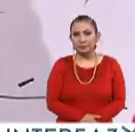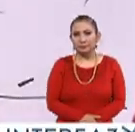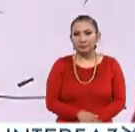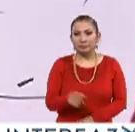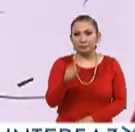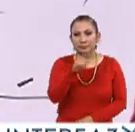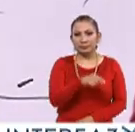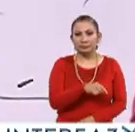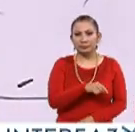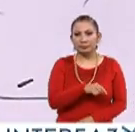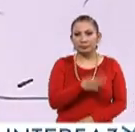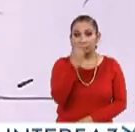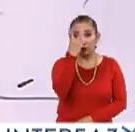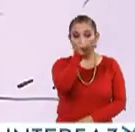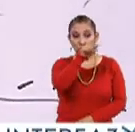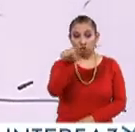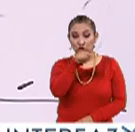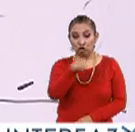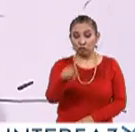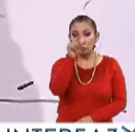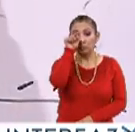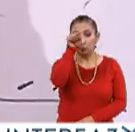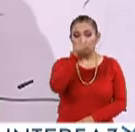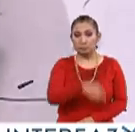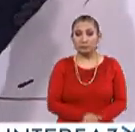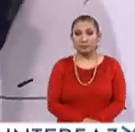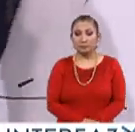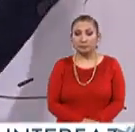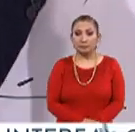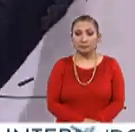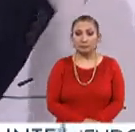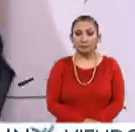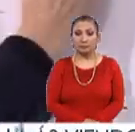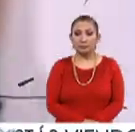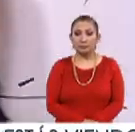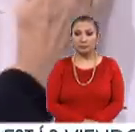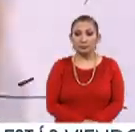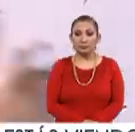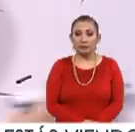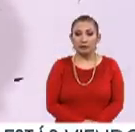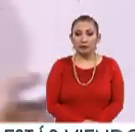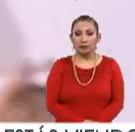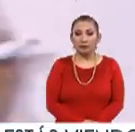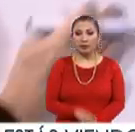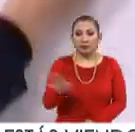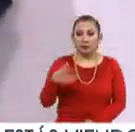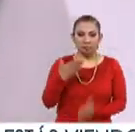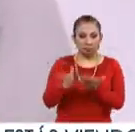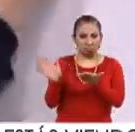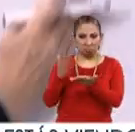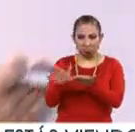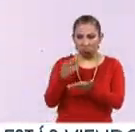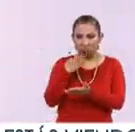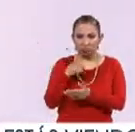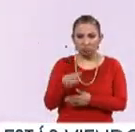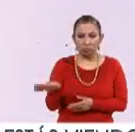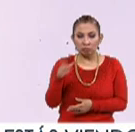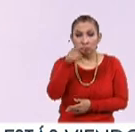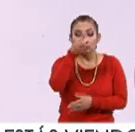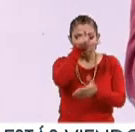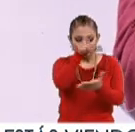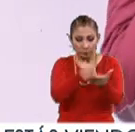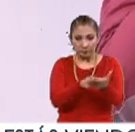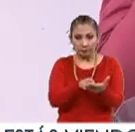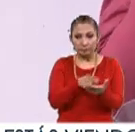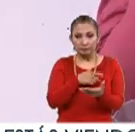Y aquí aparecen dos rayas y un punto. Y ya. Y aquí todo esto, porque ya está de este lado. Claro.